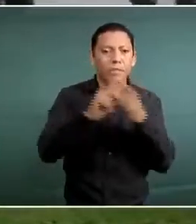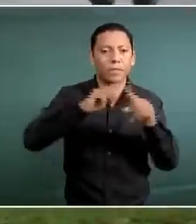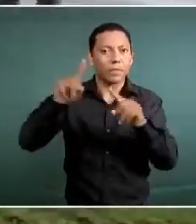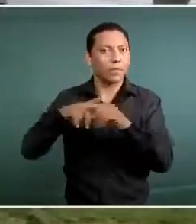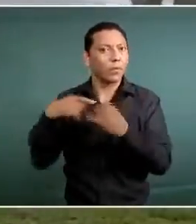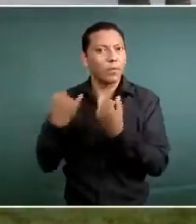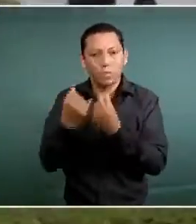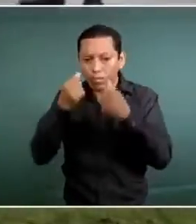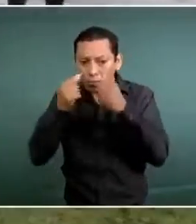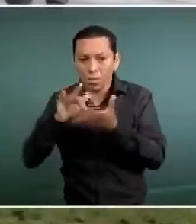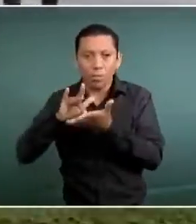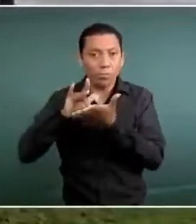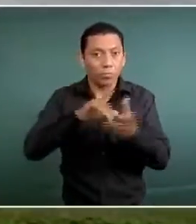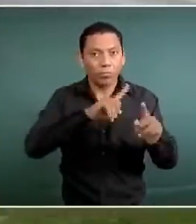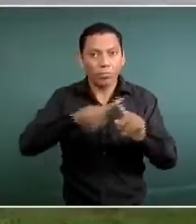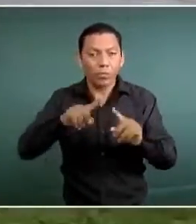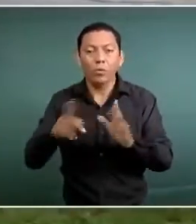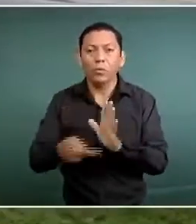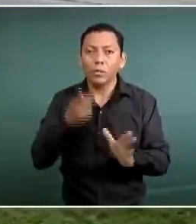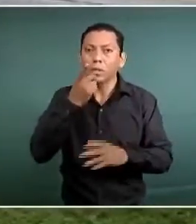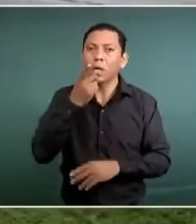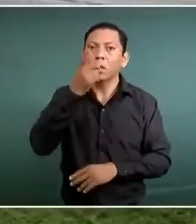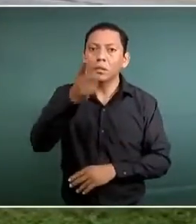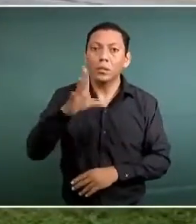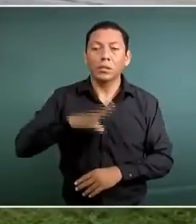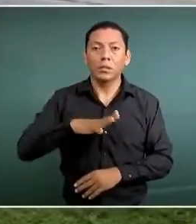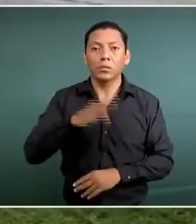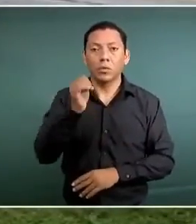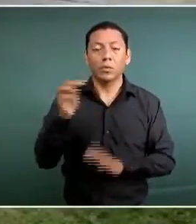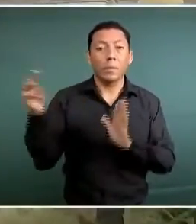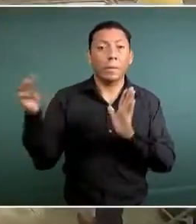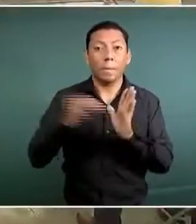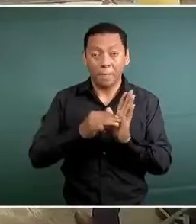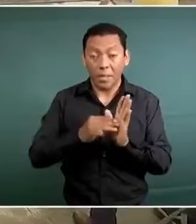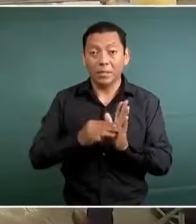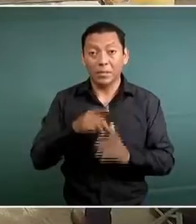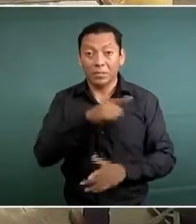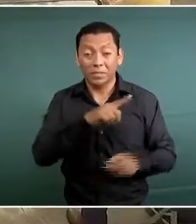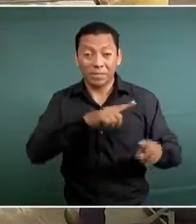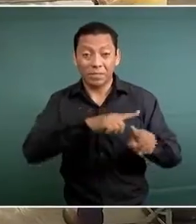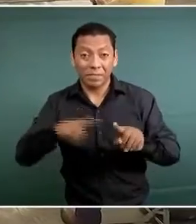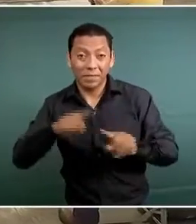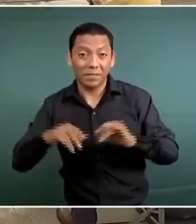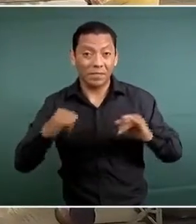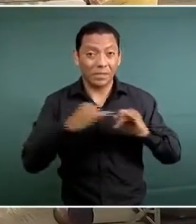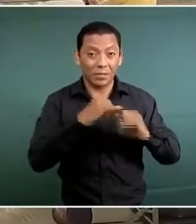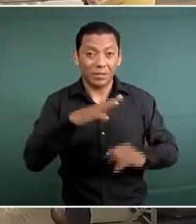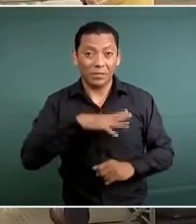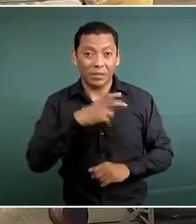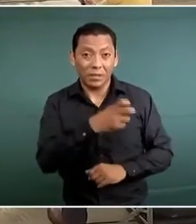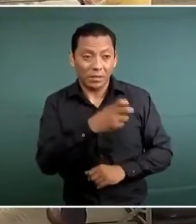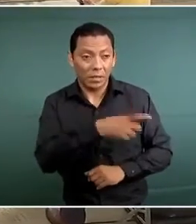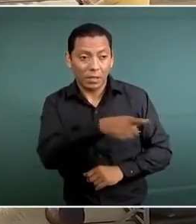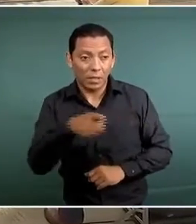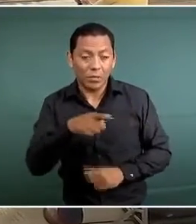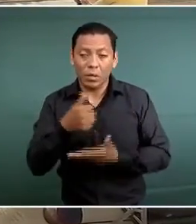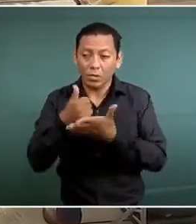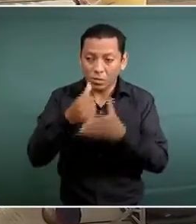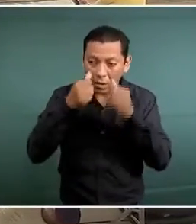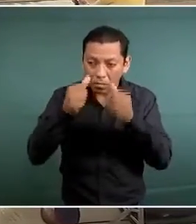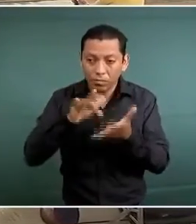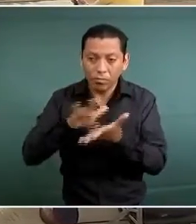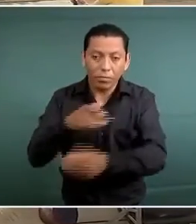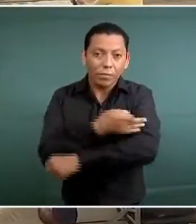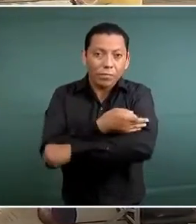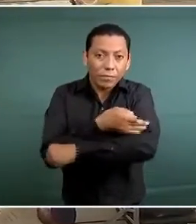desplegados. Tenemos, repito, más de nueve mil efectivos de estas instituciones que están atendiendo a